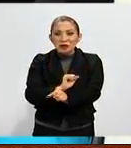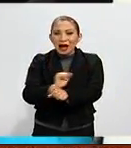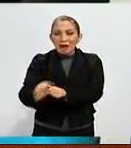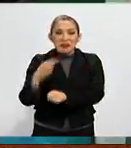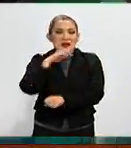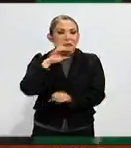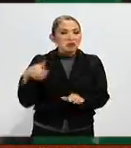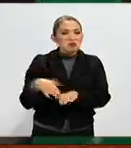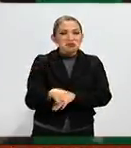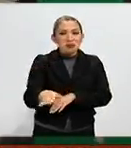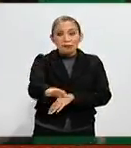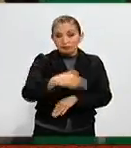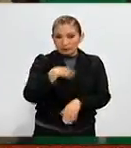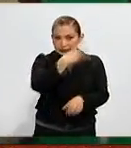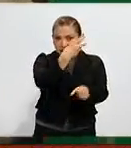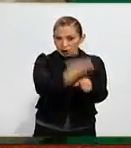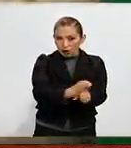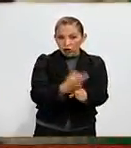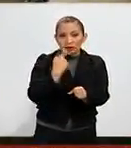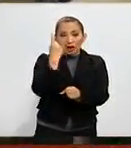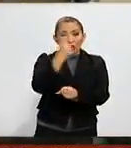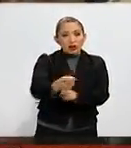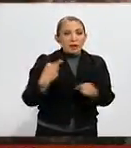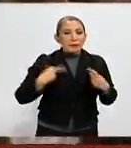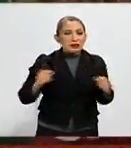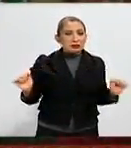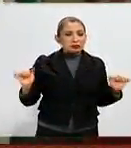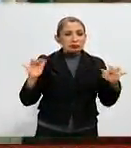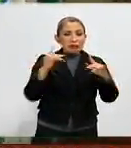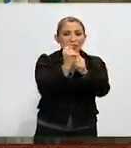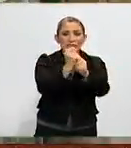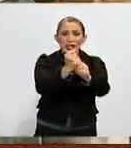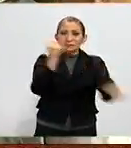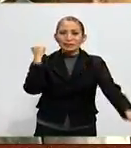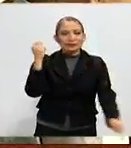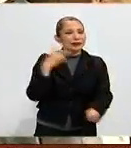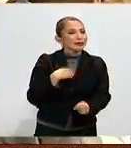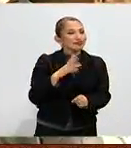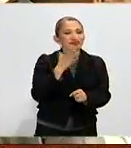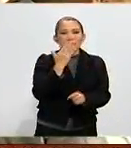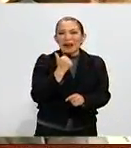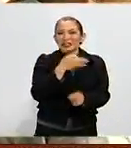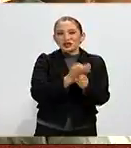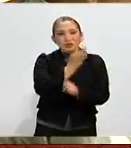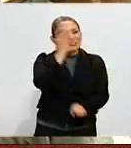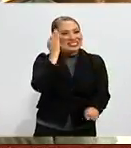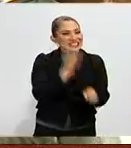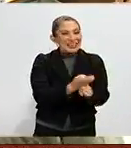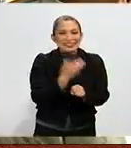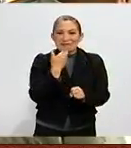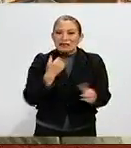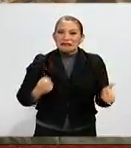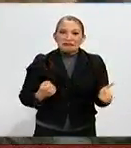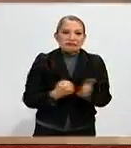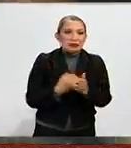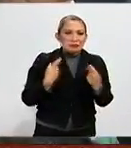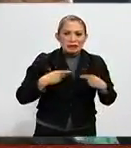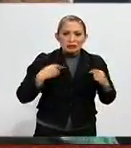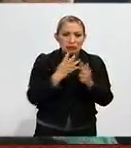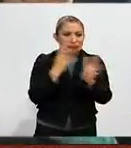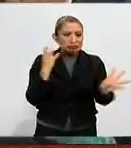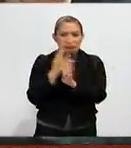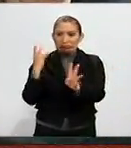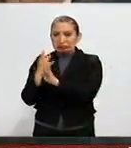más rápido. La segunda, la de una gran urbe con medios de transporte que no lograron satisfacer las necesidades de todos